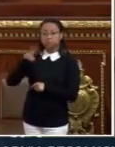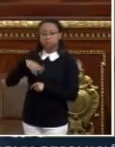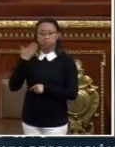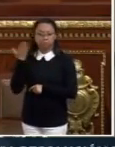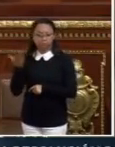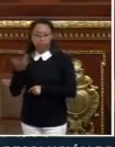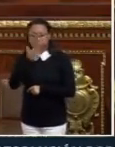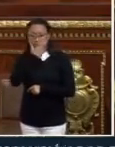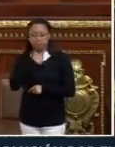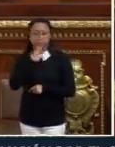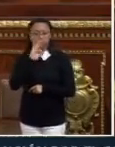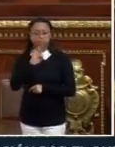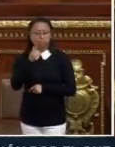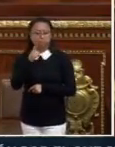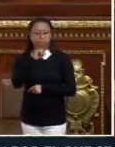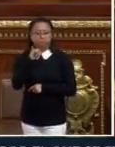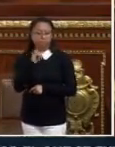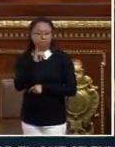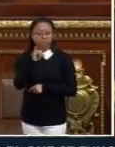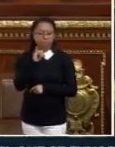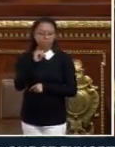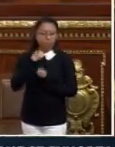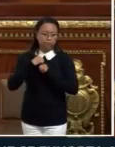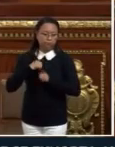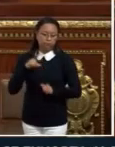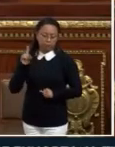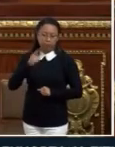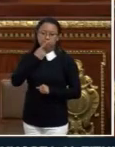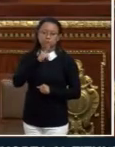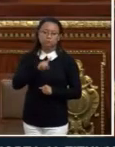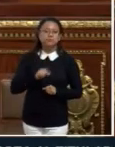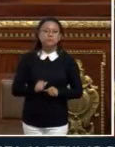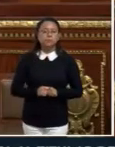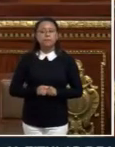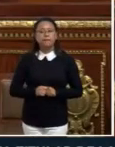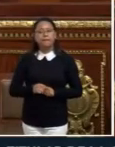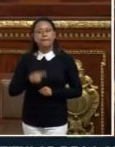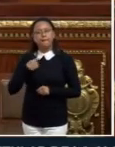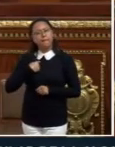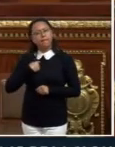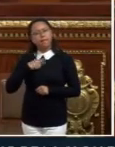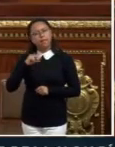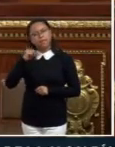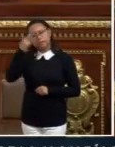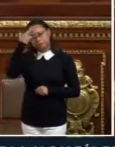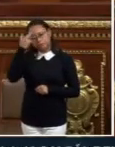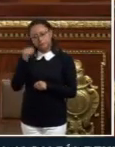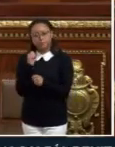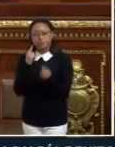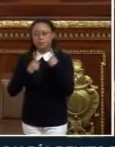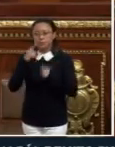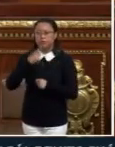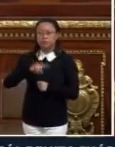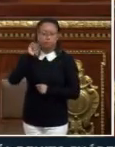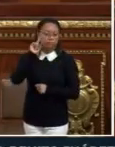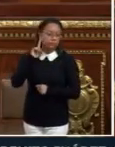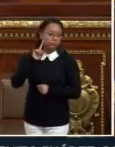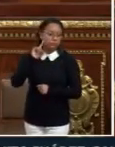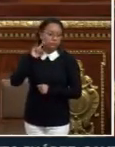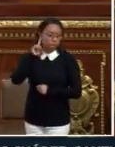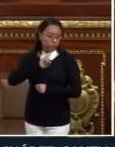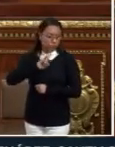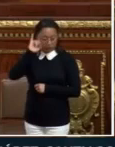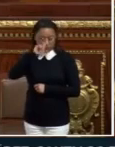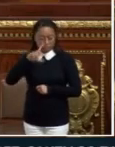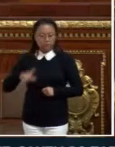fiscal. Yo no recuerdo alguna otra jefa de gobierno, bueno, no recuerdo otra jefa de